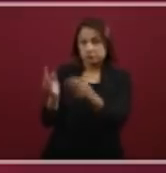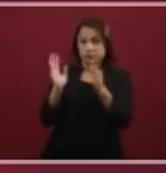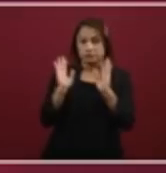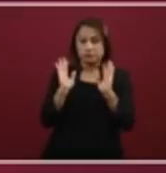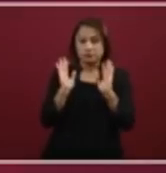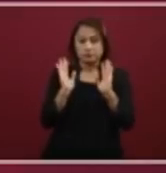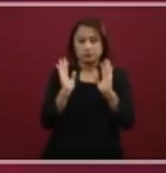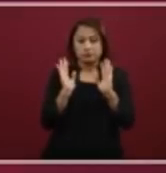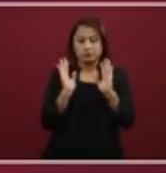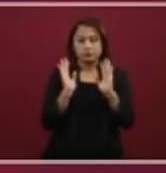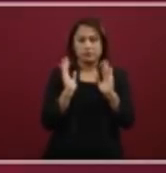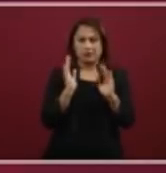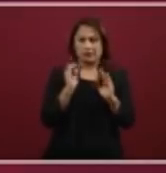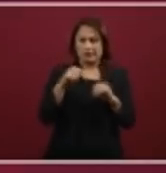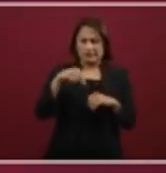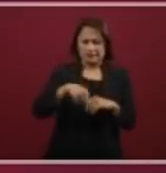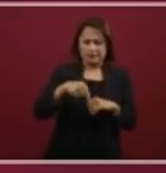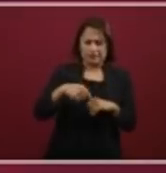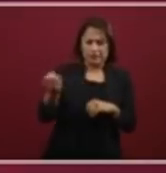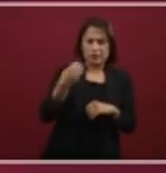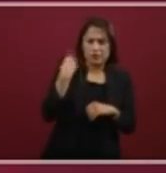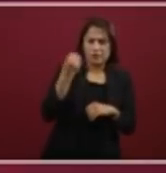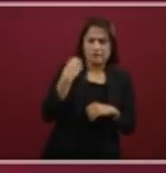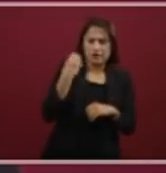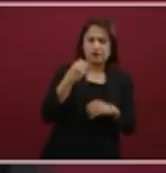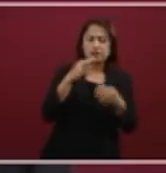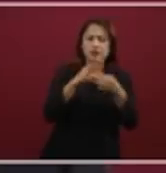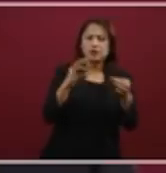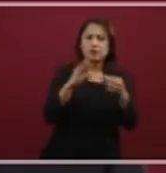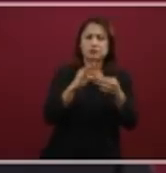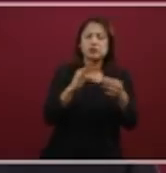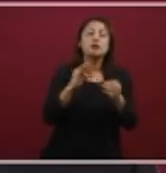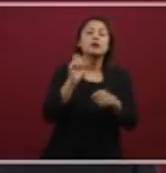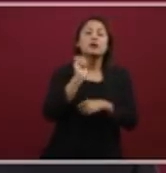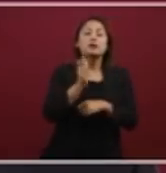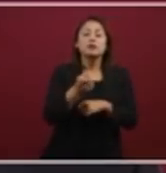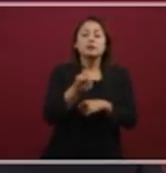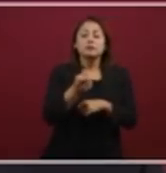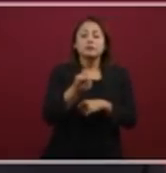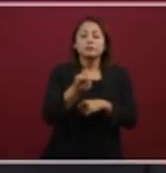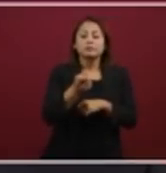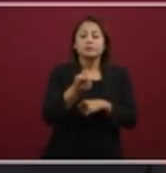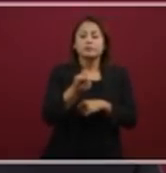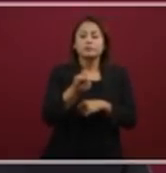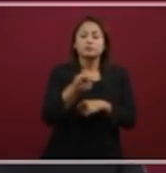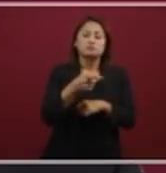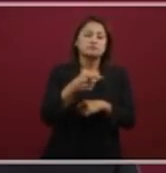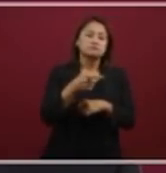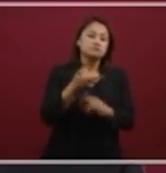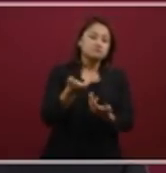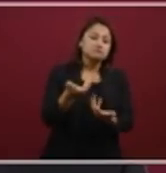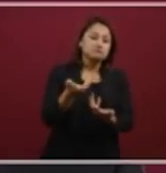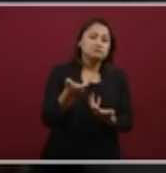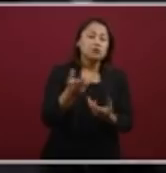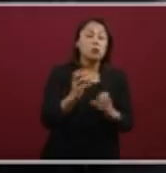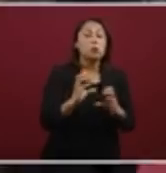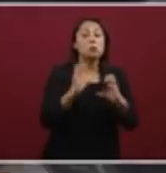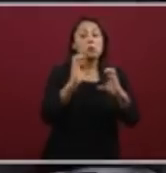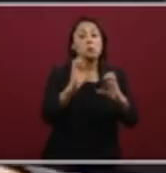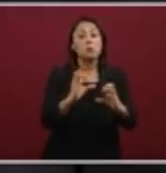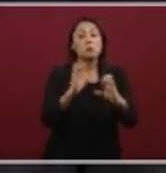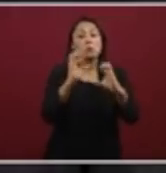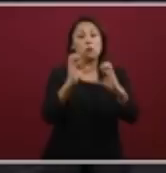en su momento que no queríamos que se pensará que en una